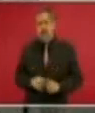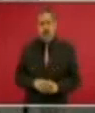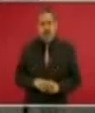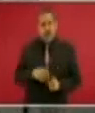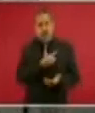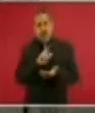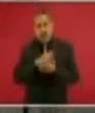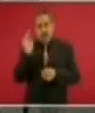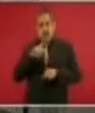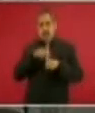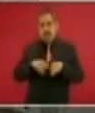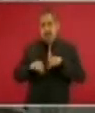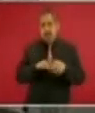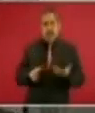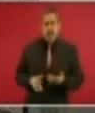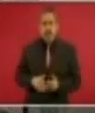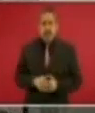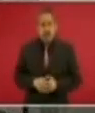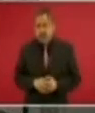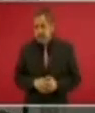Federal del Trabajo, es una